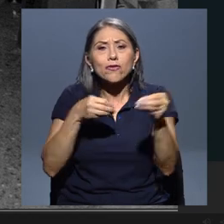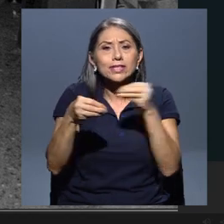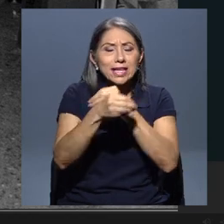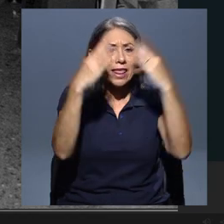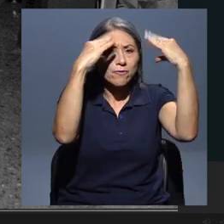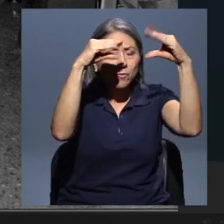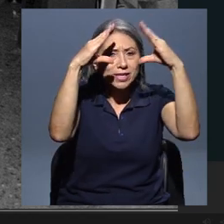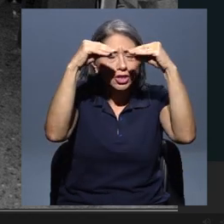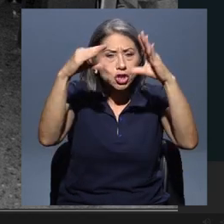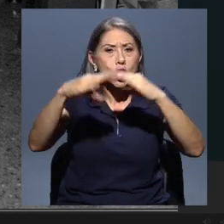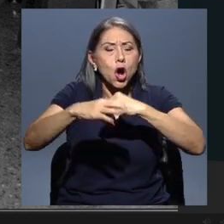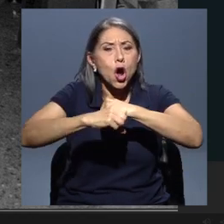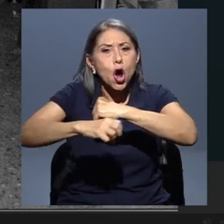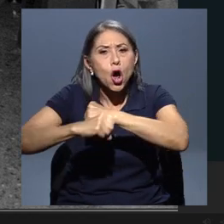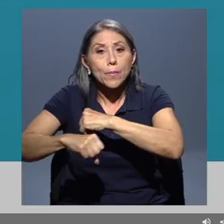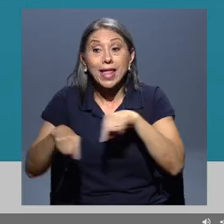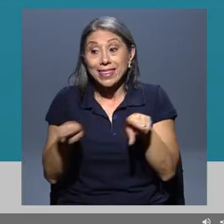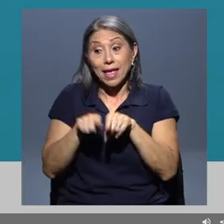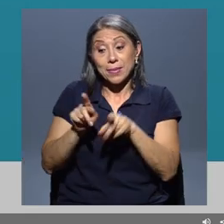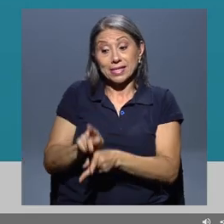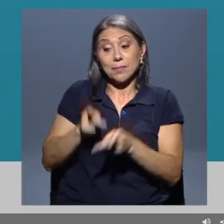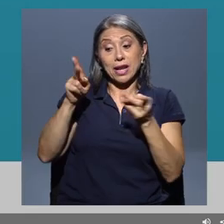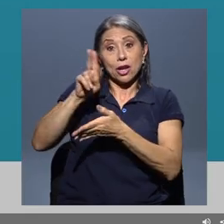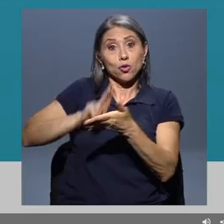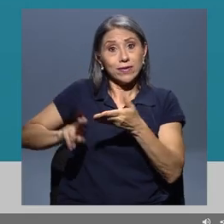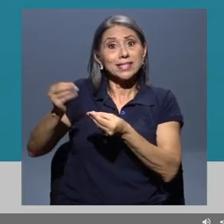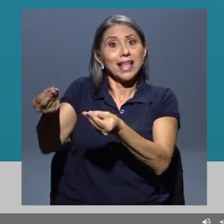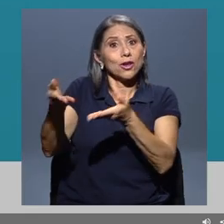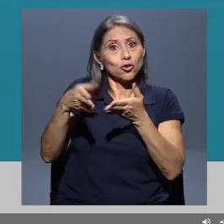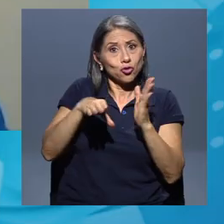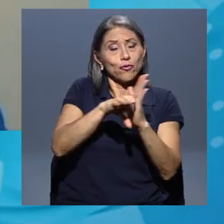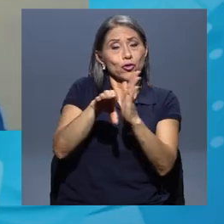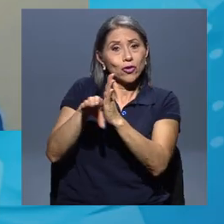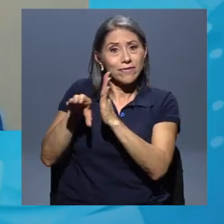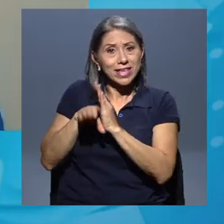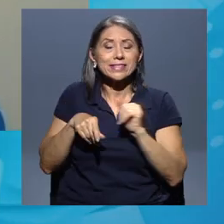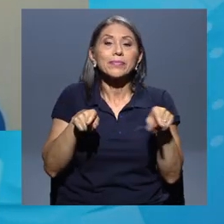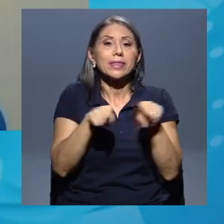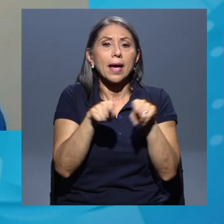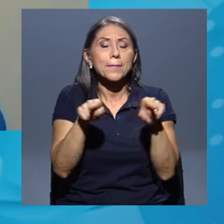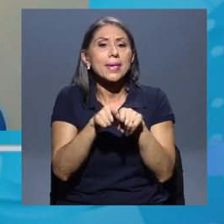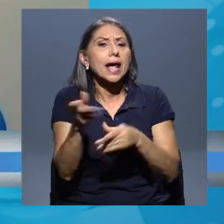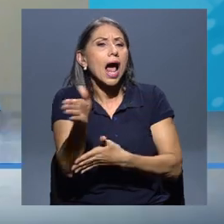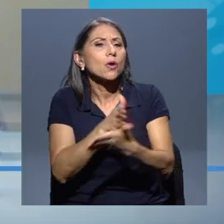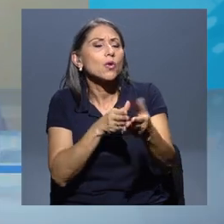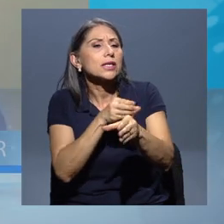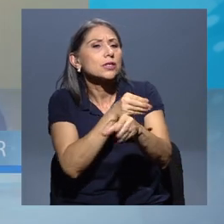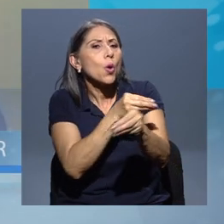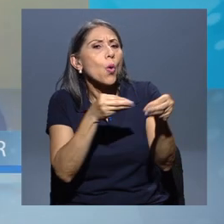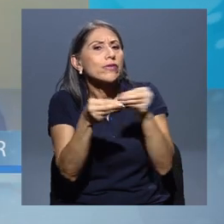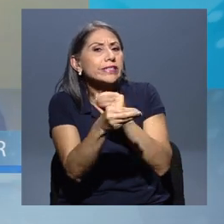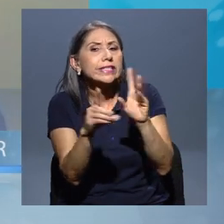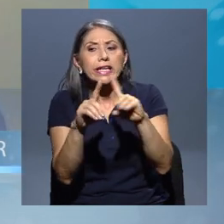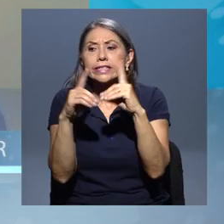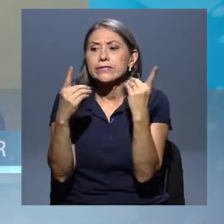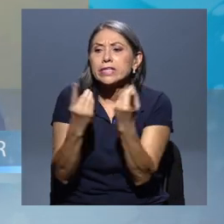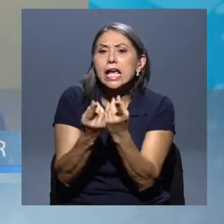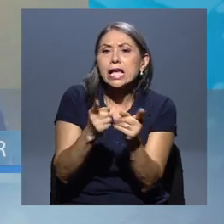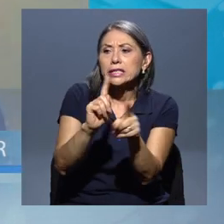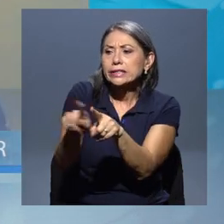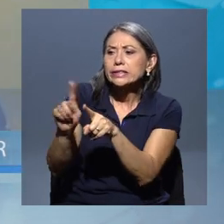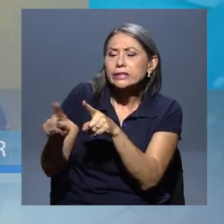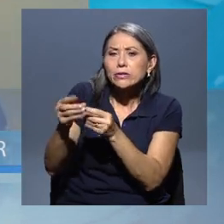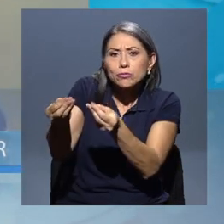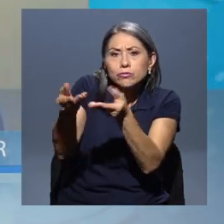Semanario Universitario también aportó. Tuvimos fotografías de parte de algunas unidades, de algunas instancias en